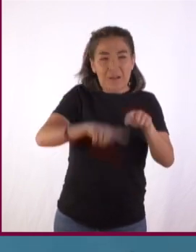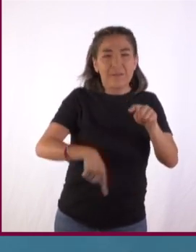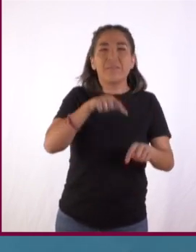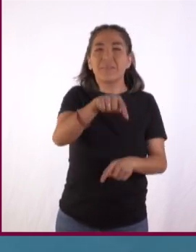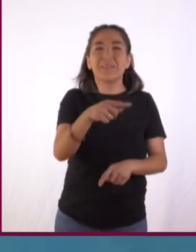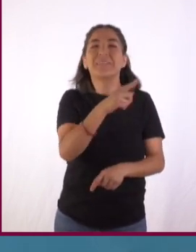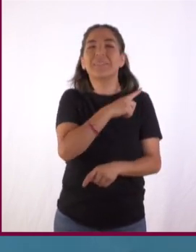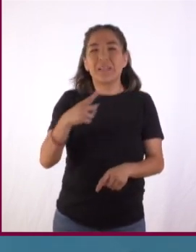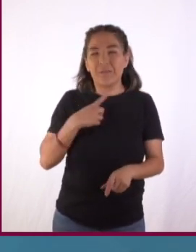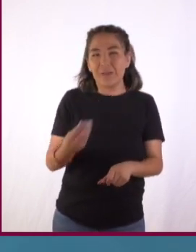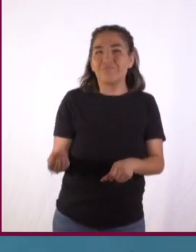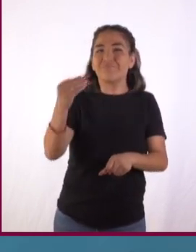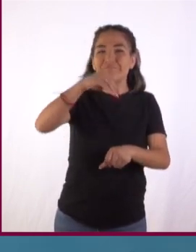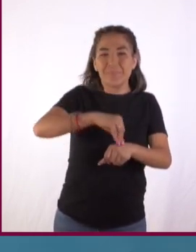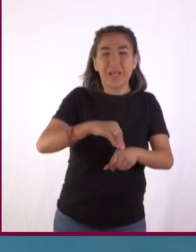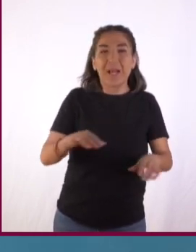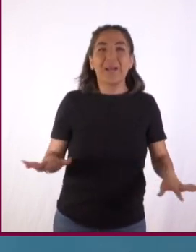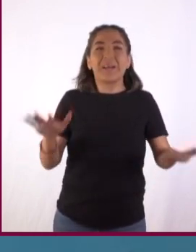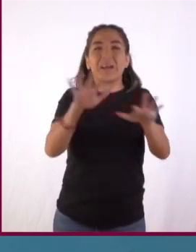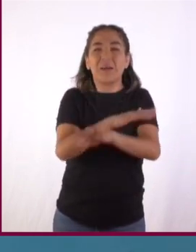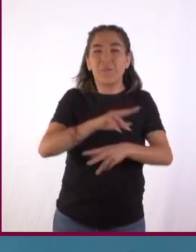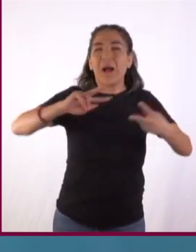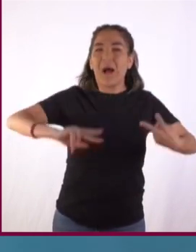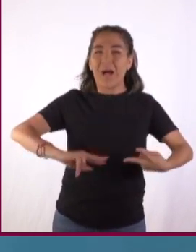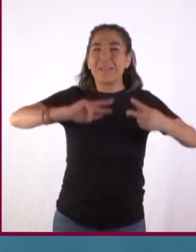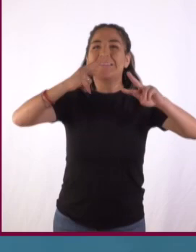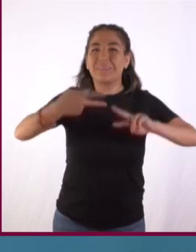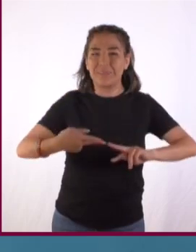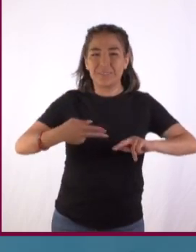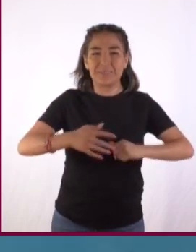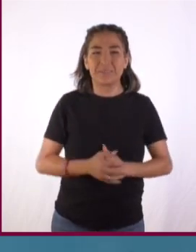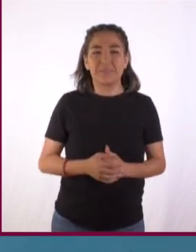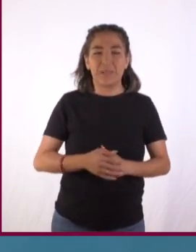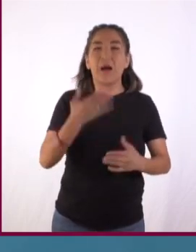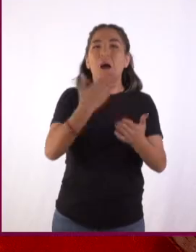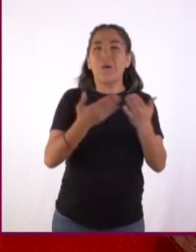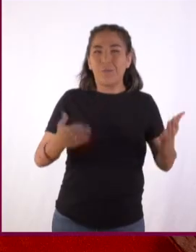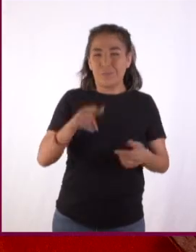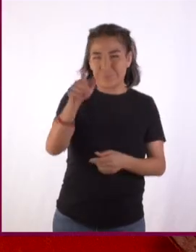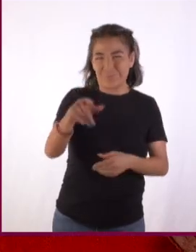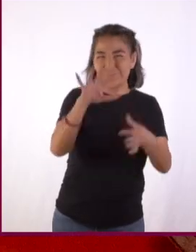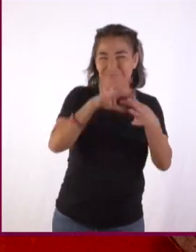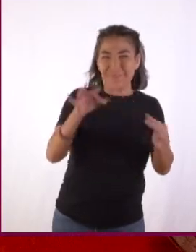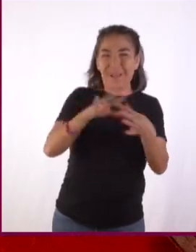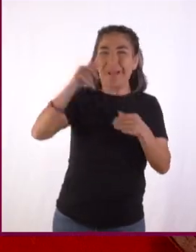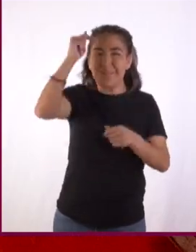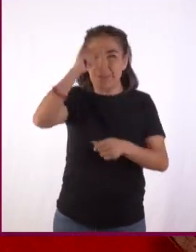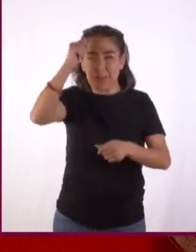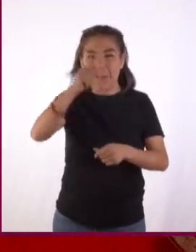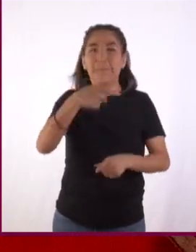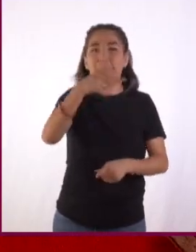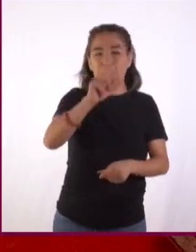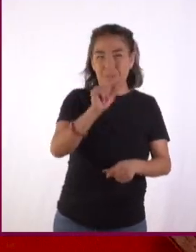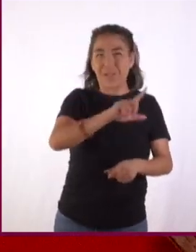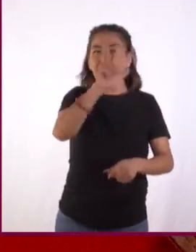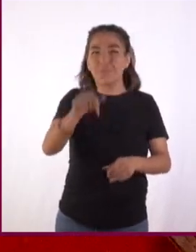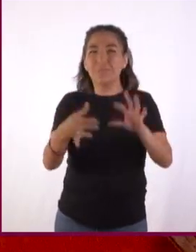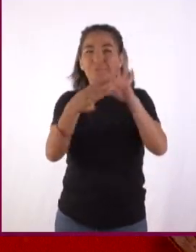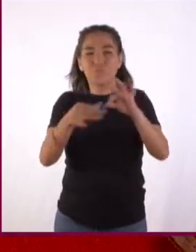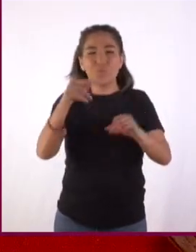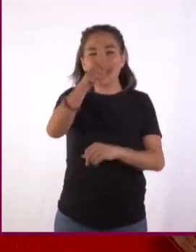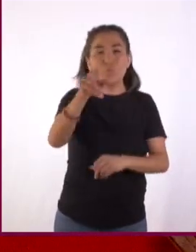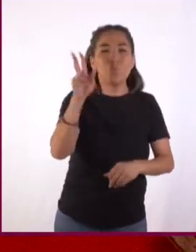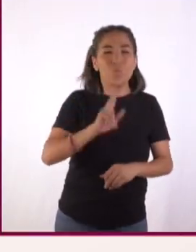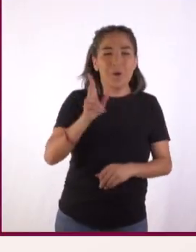ese magnetismo, habría de aplicarle un campo en sentido contrario. Ahora todo suena muy teórico, pero más